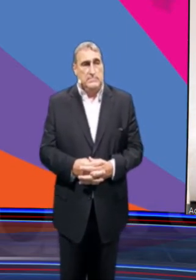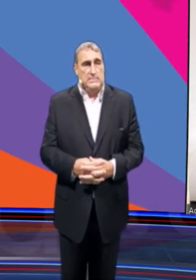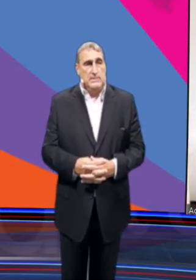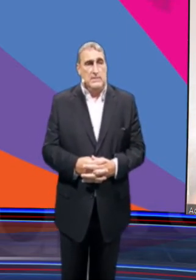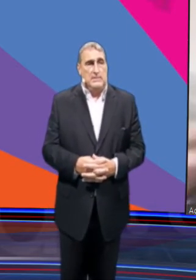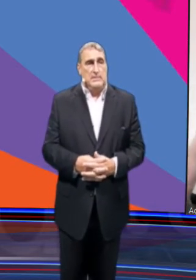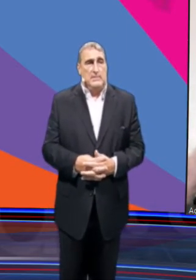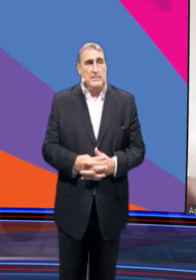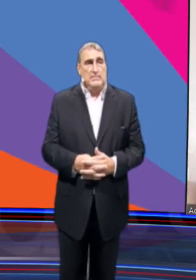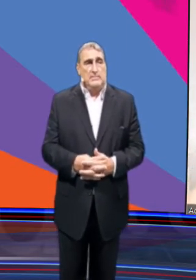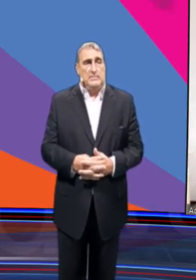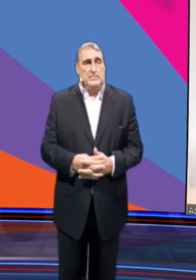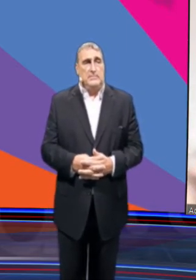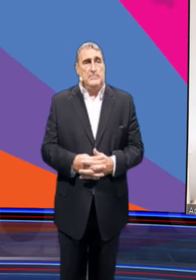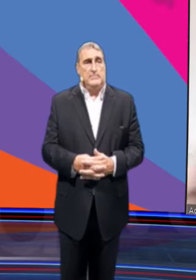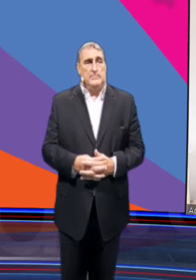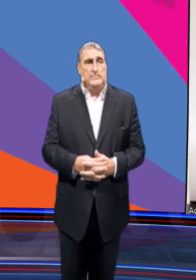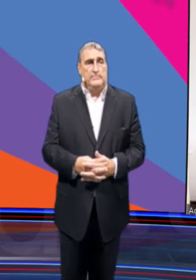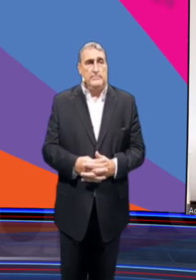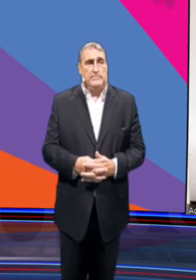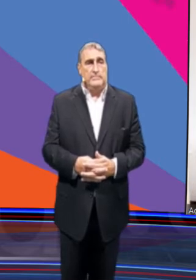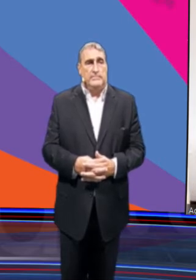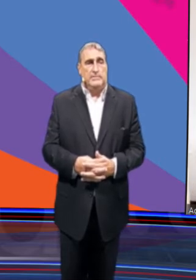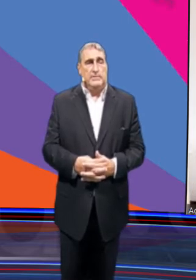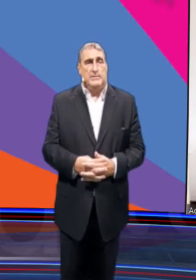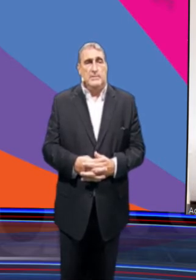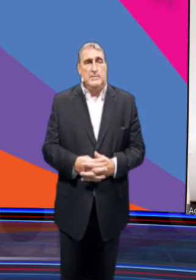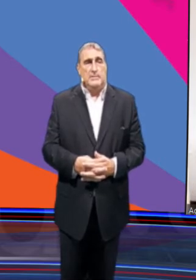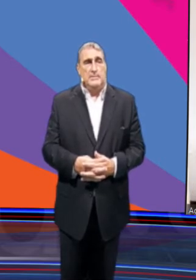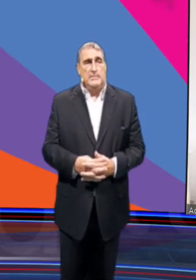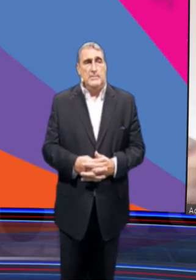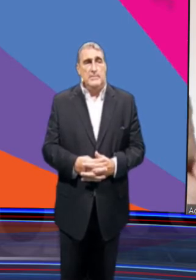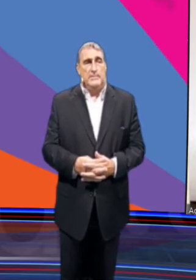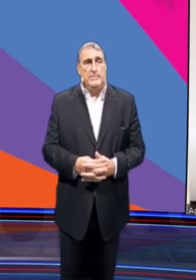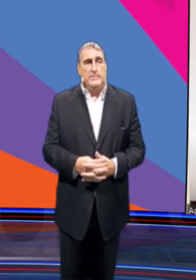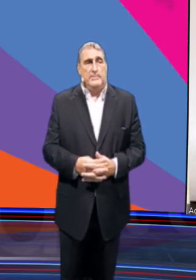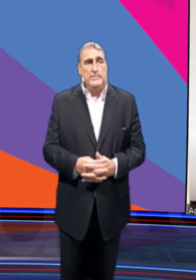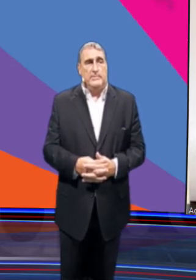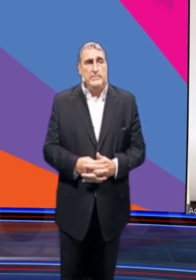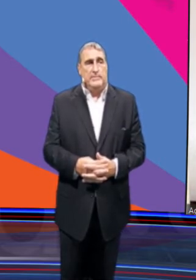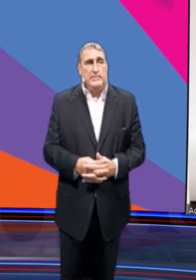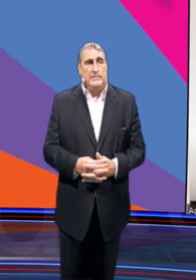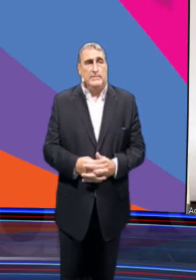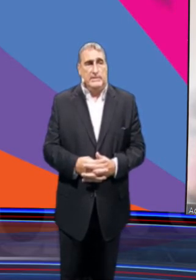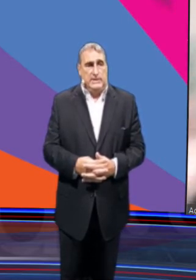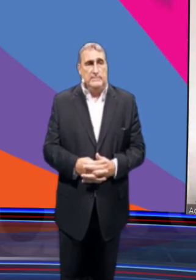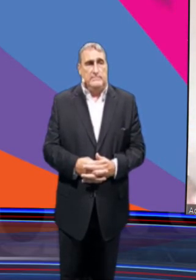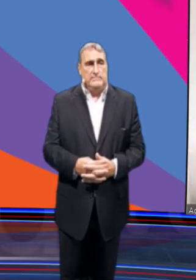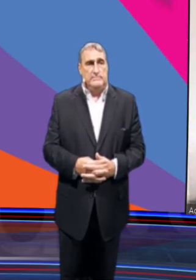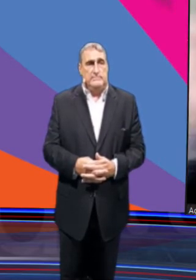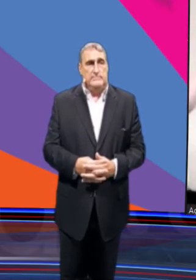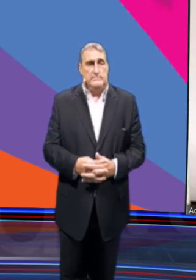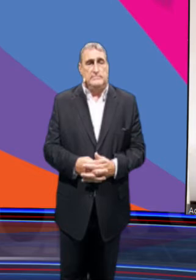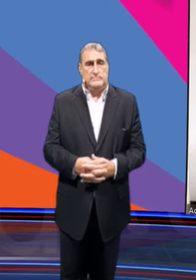en el Congreso, se va a estirar, se acomodarán fecha, veremos. Pero dos por la mayoría y una por la minoría. Todas las Sí.